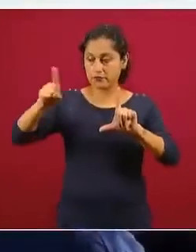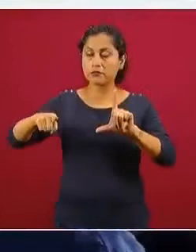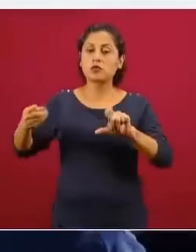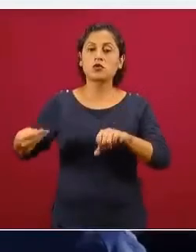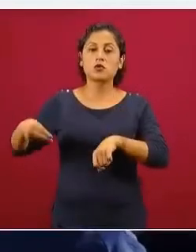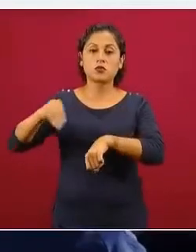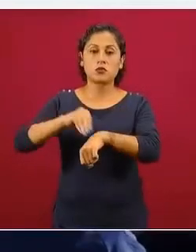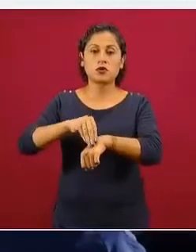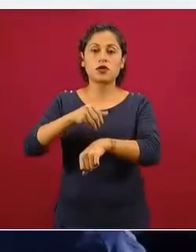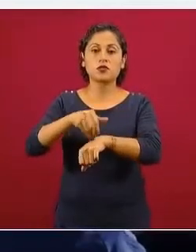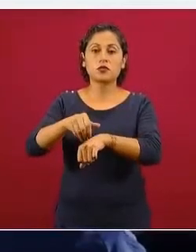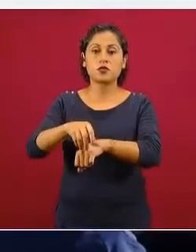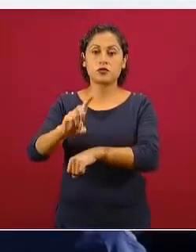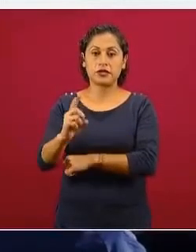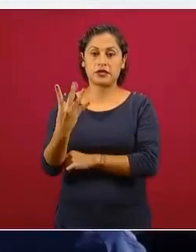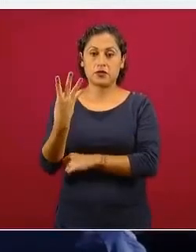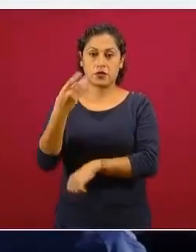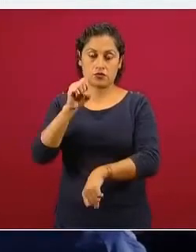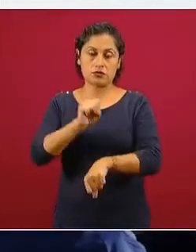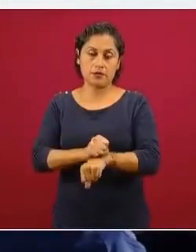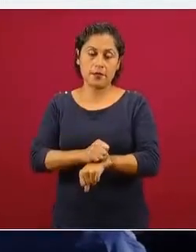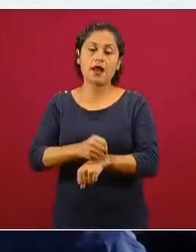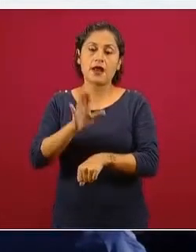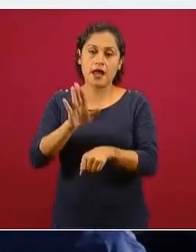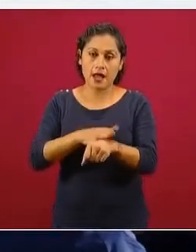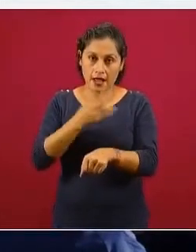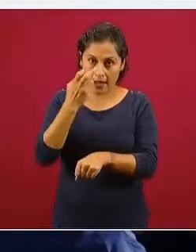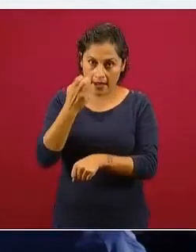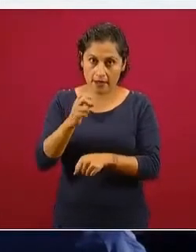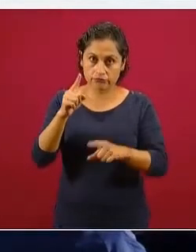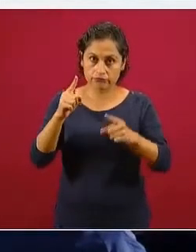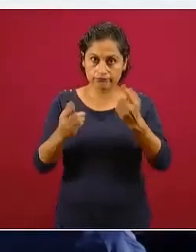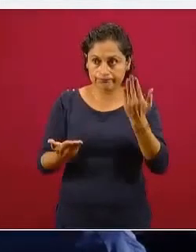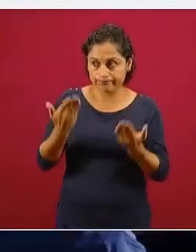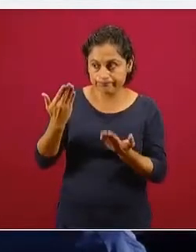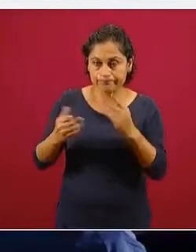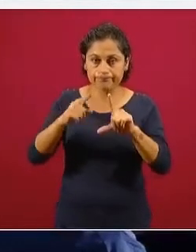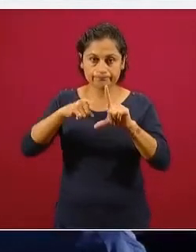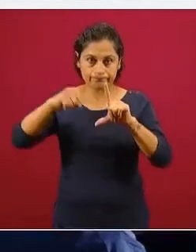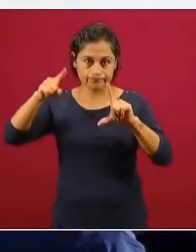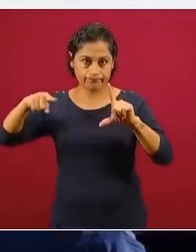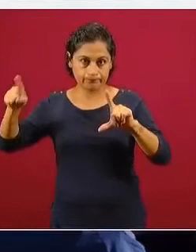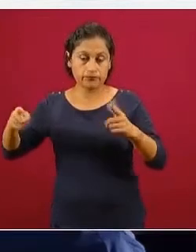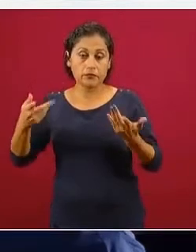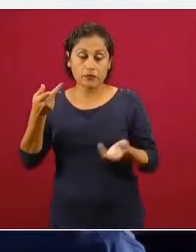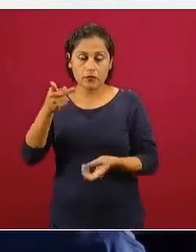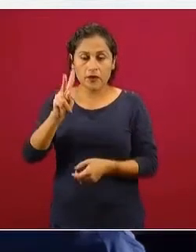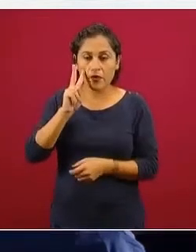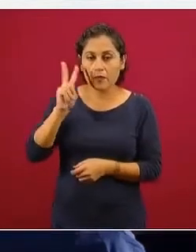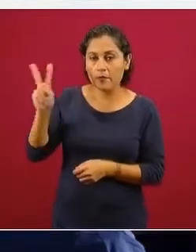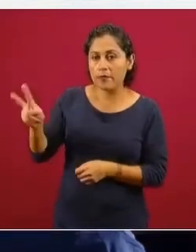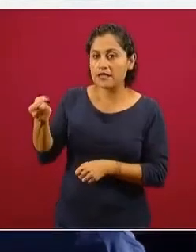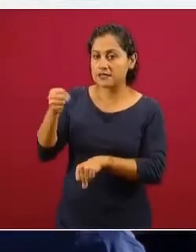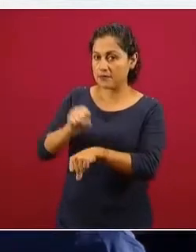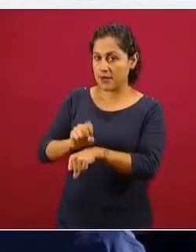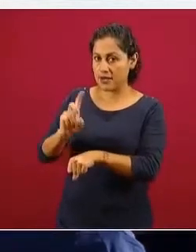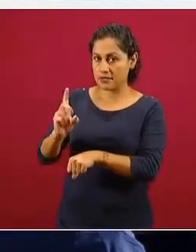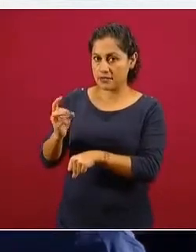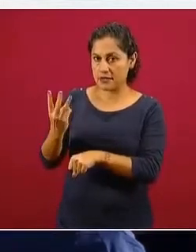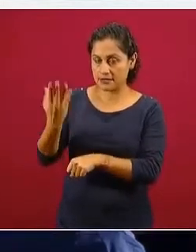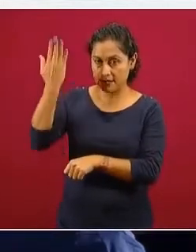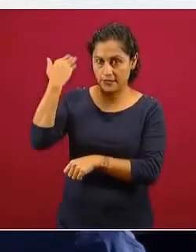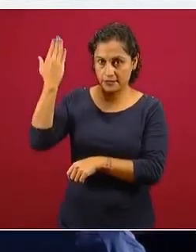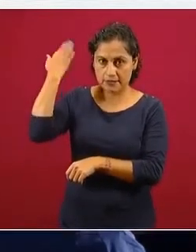34 y vamos a ver cuál es la tendencia que en su momento se va a dar, pero por lo pronto vemos que la semana 33 superó a la